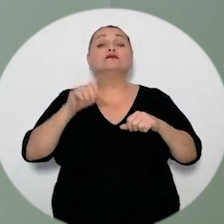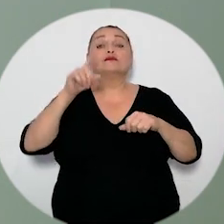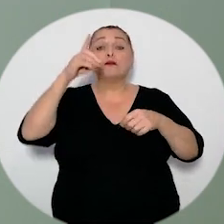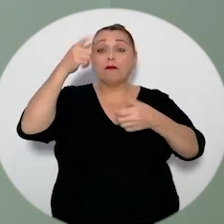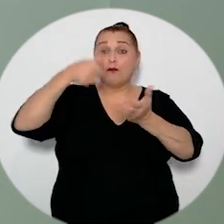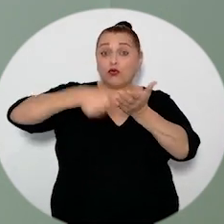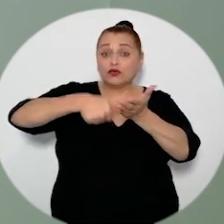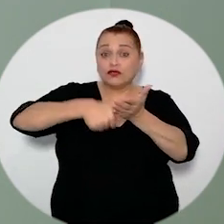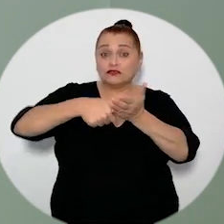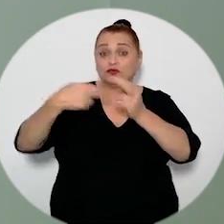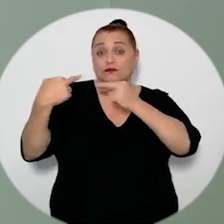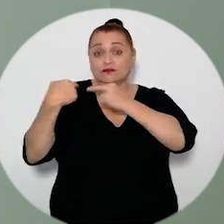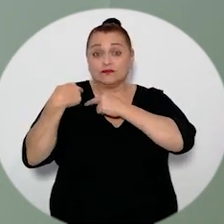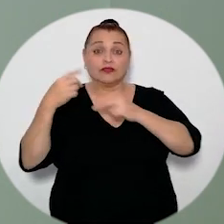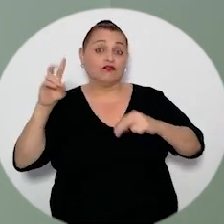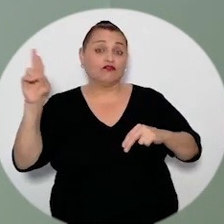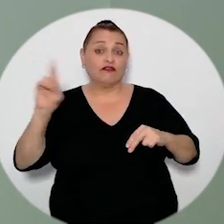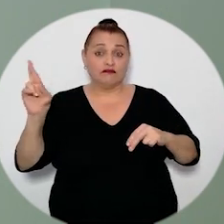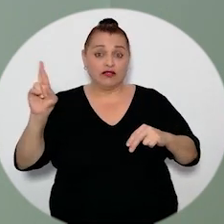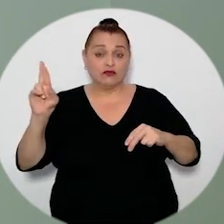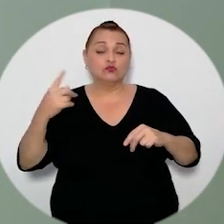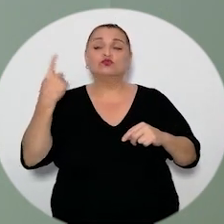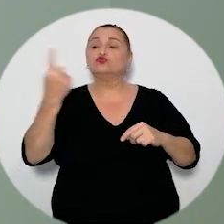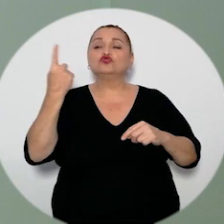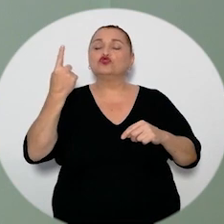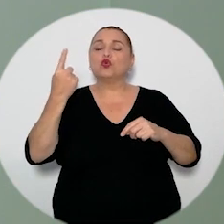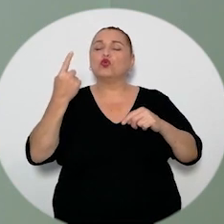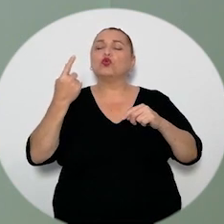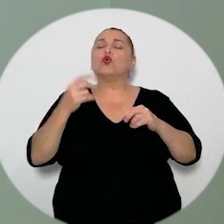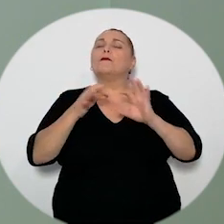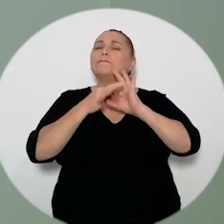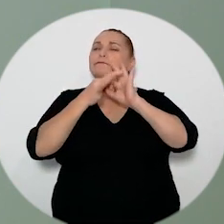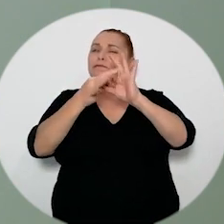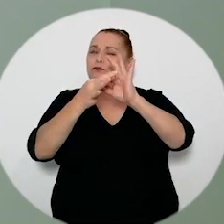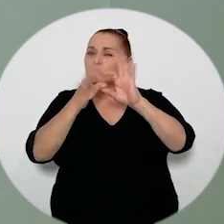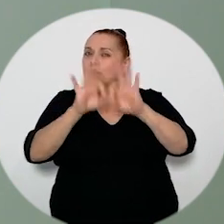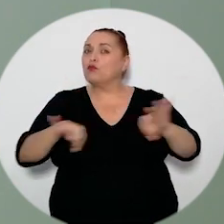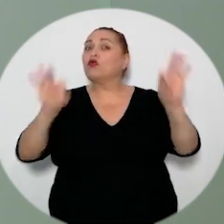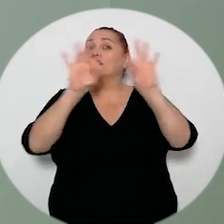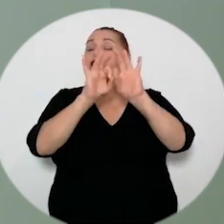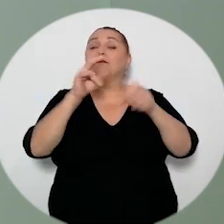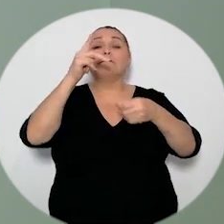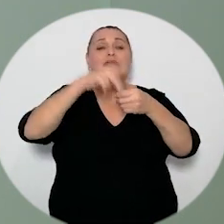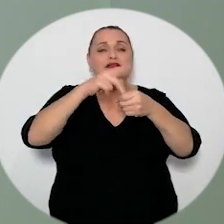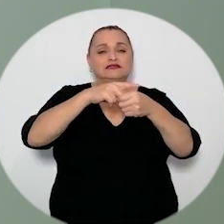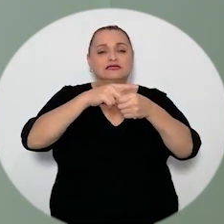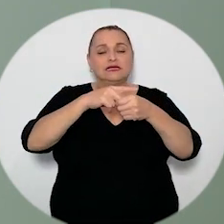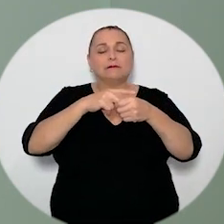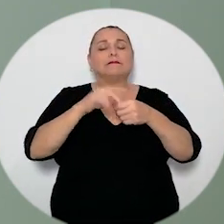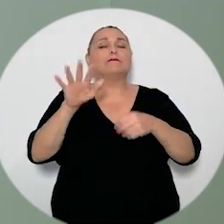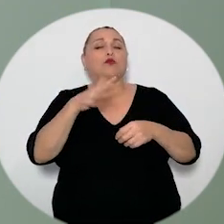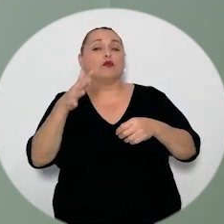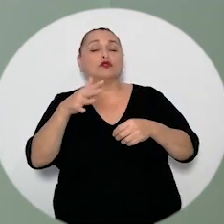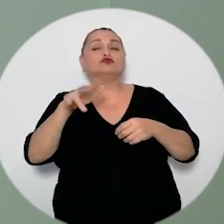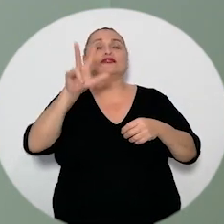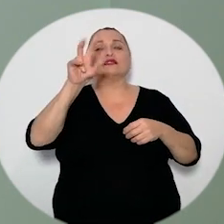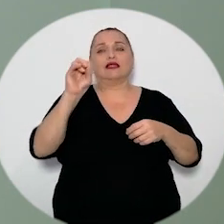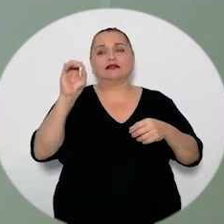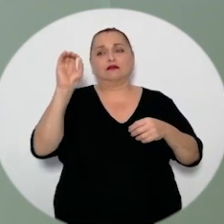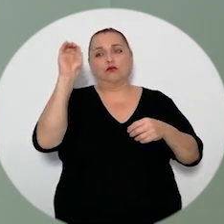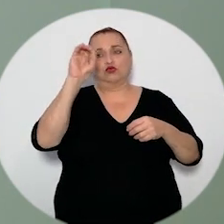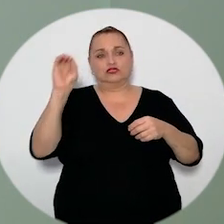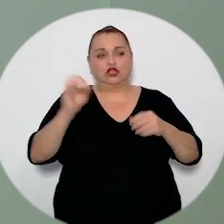caso, la votación recaída en el referéndum solo será vinculante si en este participa al menos el 30% del